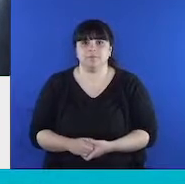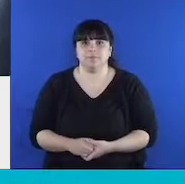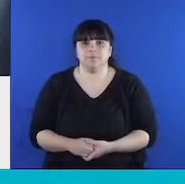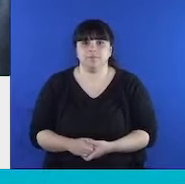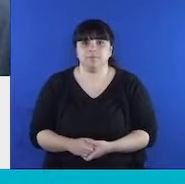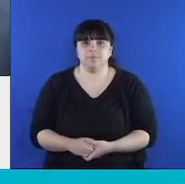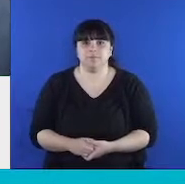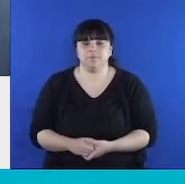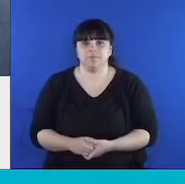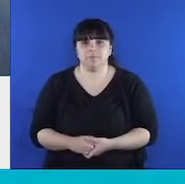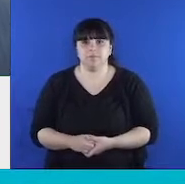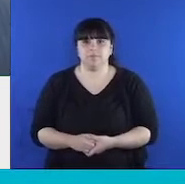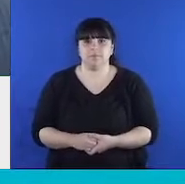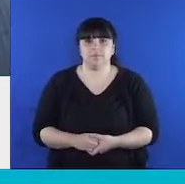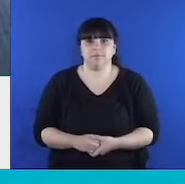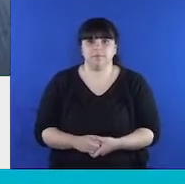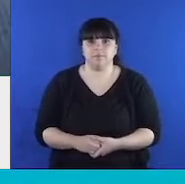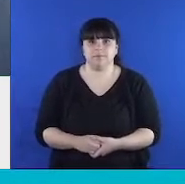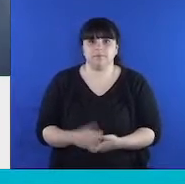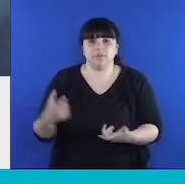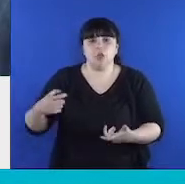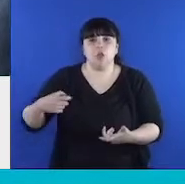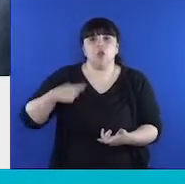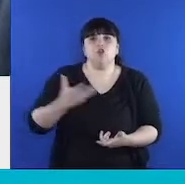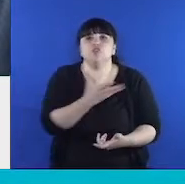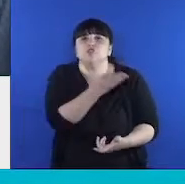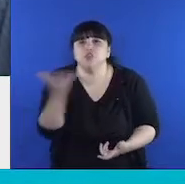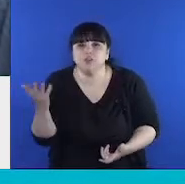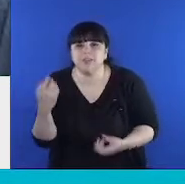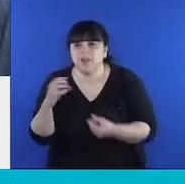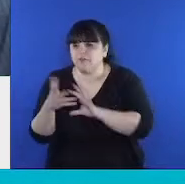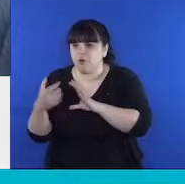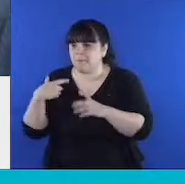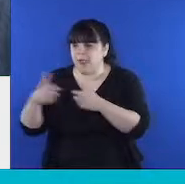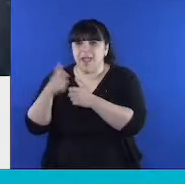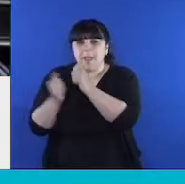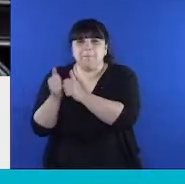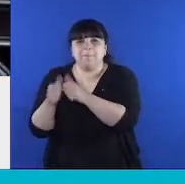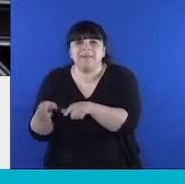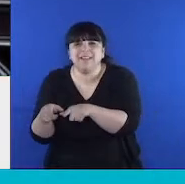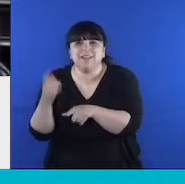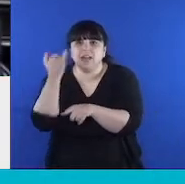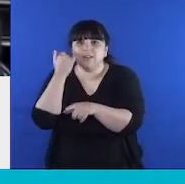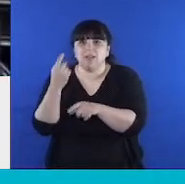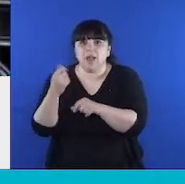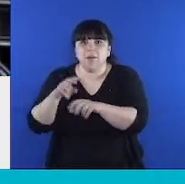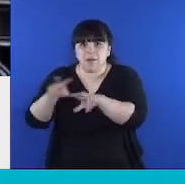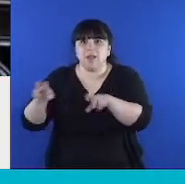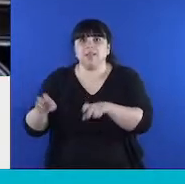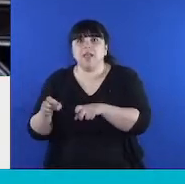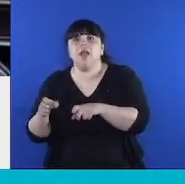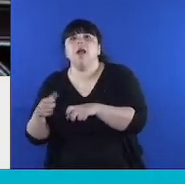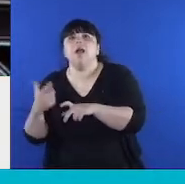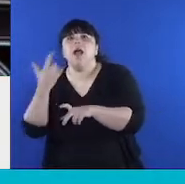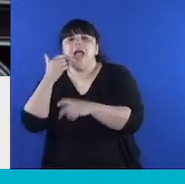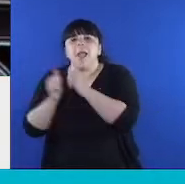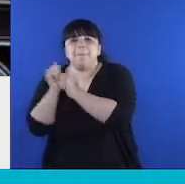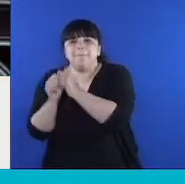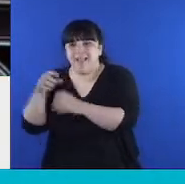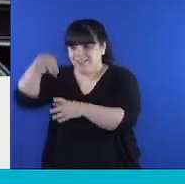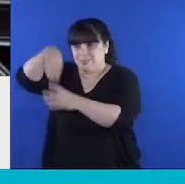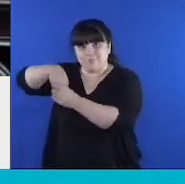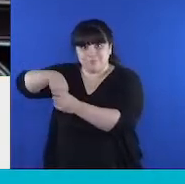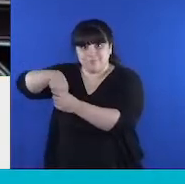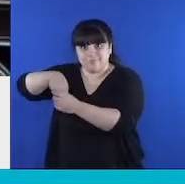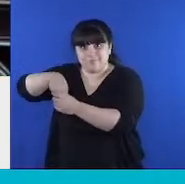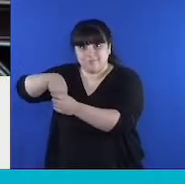La sociedad, como ya dijimos, se administra por sí misma. Los empleados de esta sociedad no son empleados públicos, señor